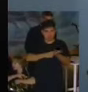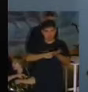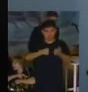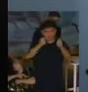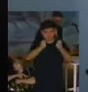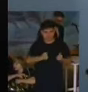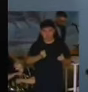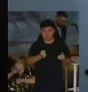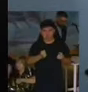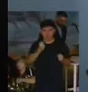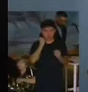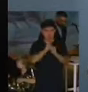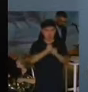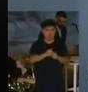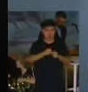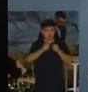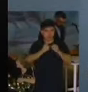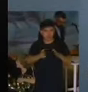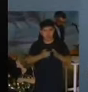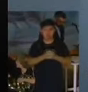comenzamos a trabajar desde el primer día.